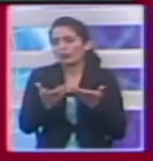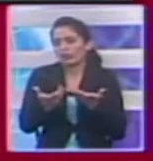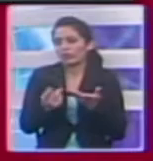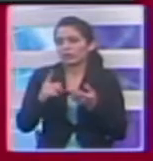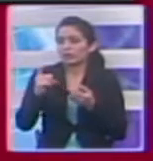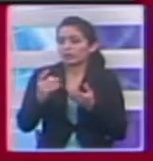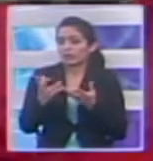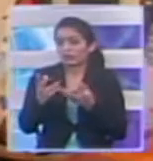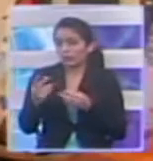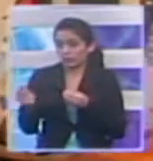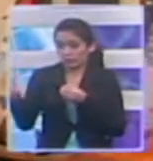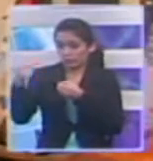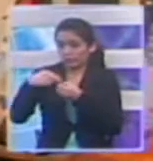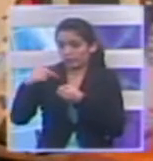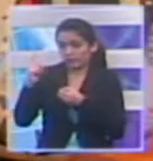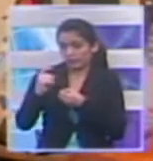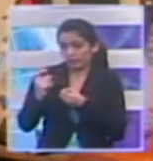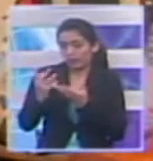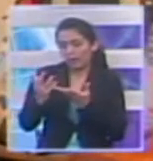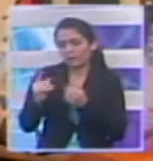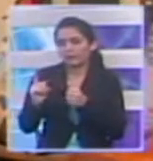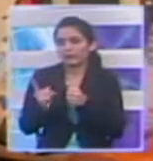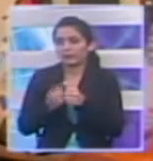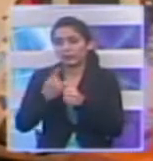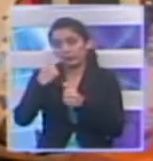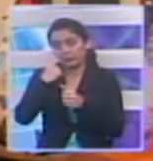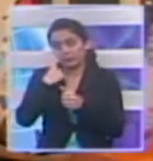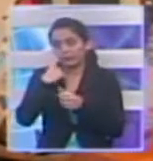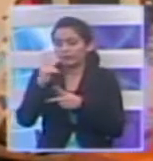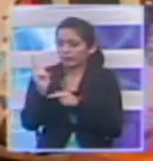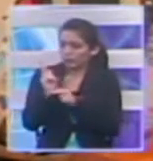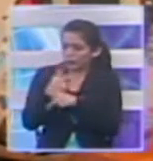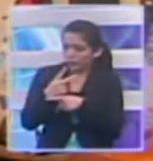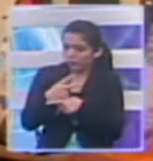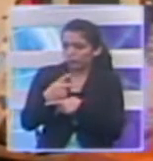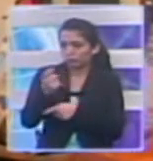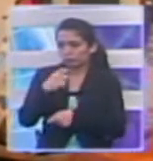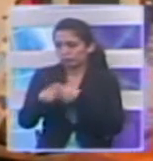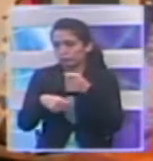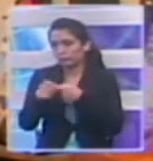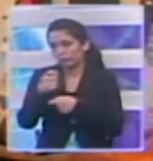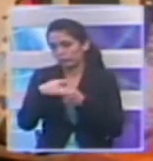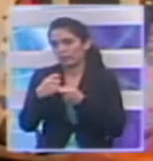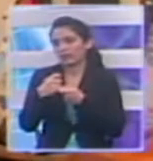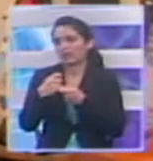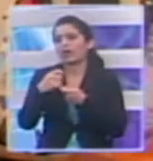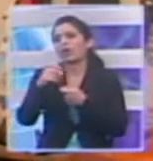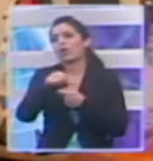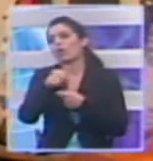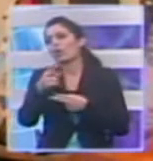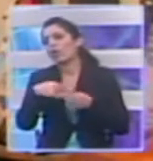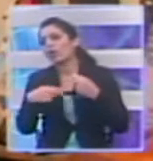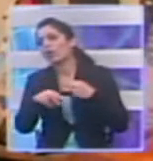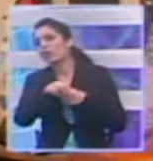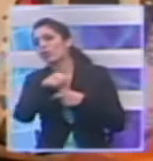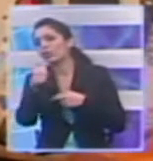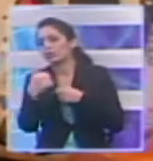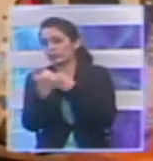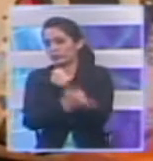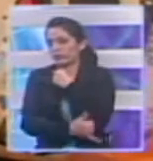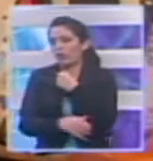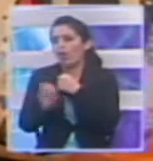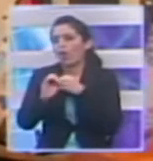ser primeramente productores y segundo tener una excelente calidad de exportación y es por ende que vienen de la ciudad de Atuntaqui,